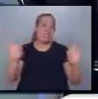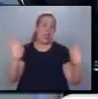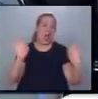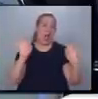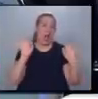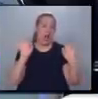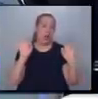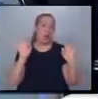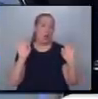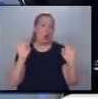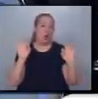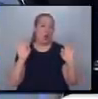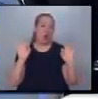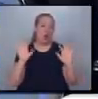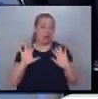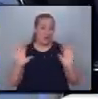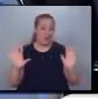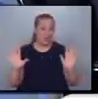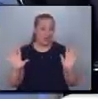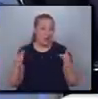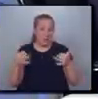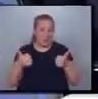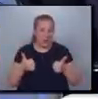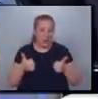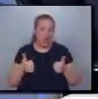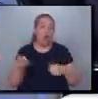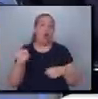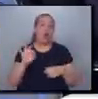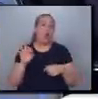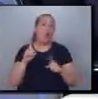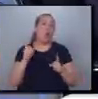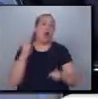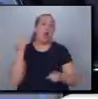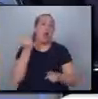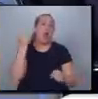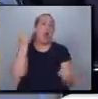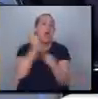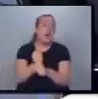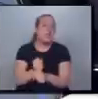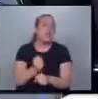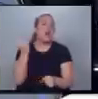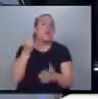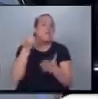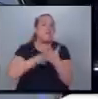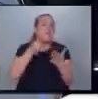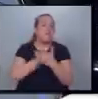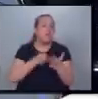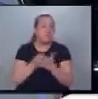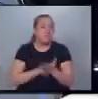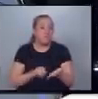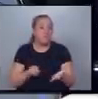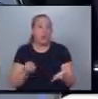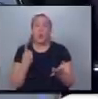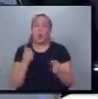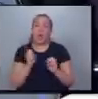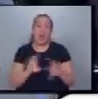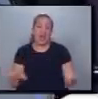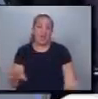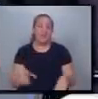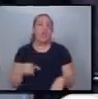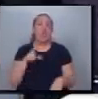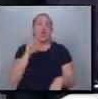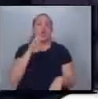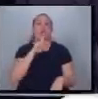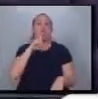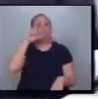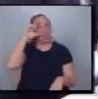saldo favorable. Bueno, realidad vamos a ir también hasta lo último. Producto de la suerte. Lamentablemente estamos hablando de un hecho que es gravísimo. Guillermo Cortés